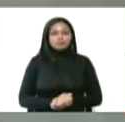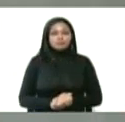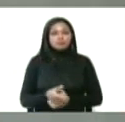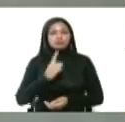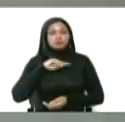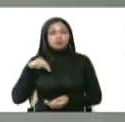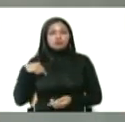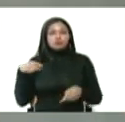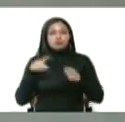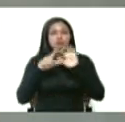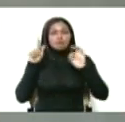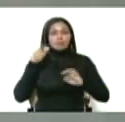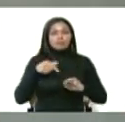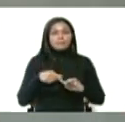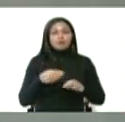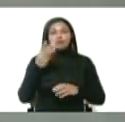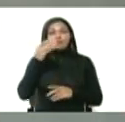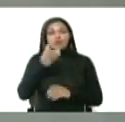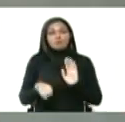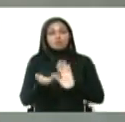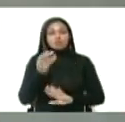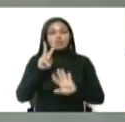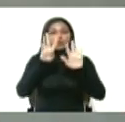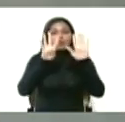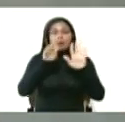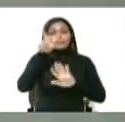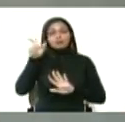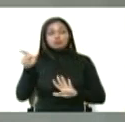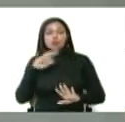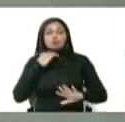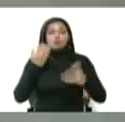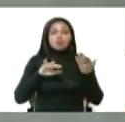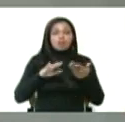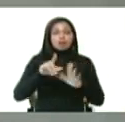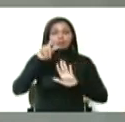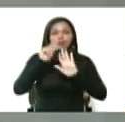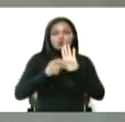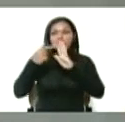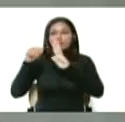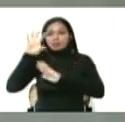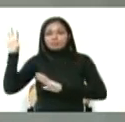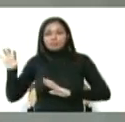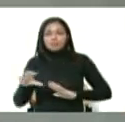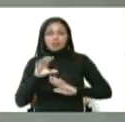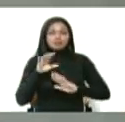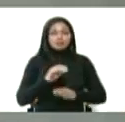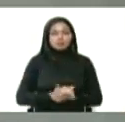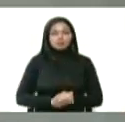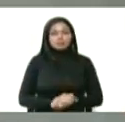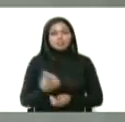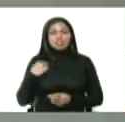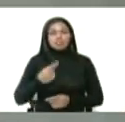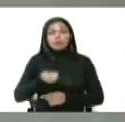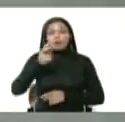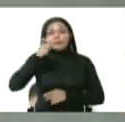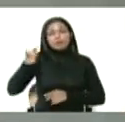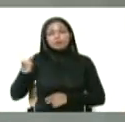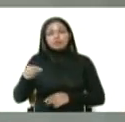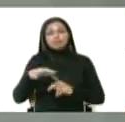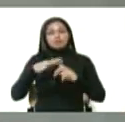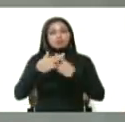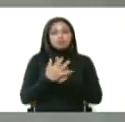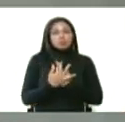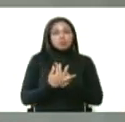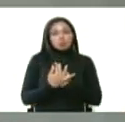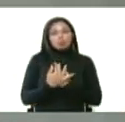de que tenemos un número importante de 9 pacientes fallecidos, es mucho menor que en otros países y tenemos pocos pacientes en situación de gravedad,